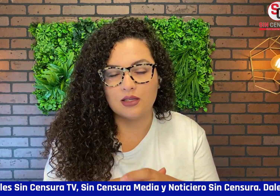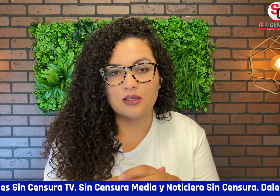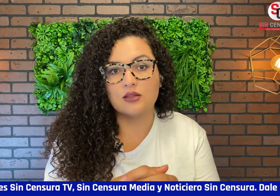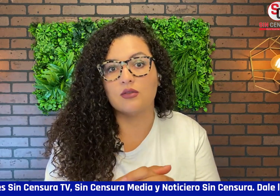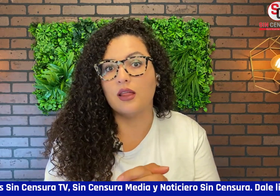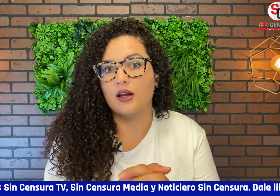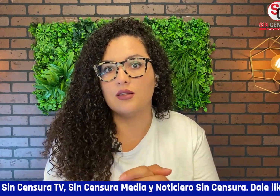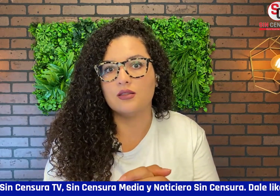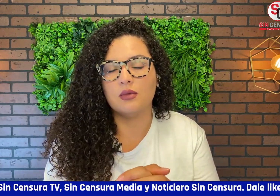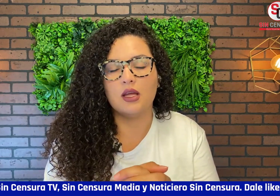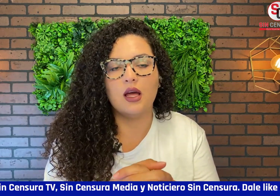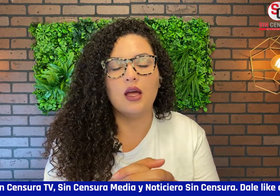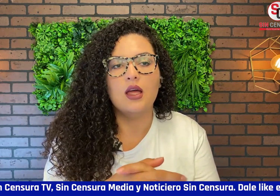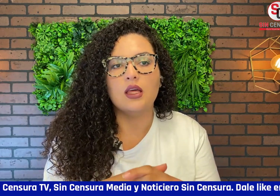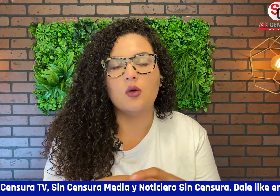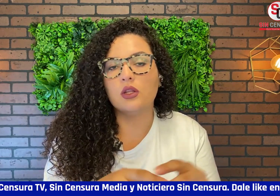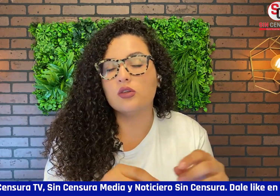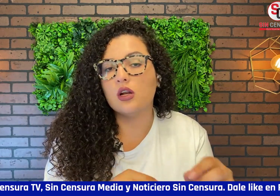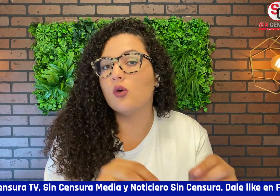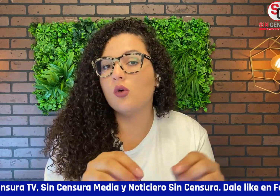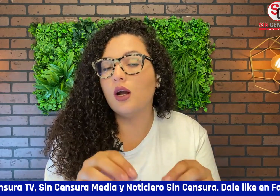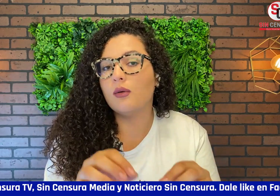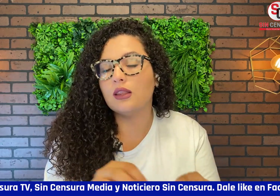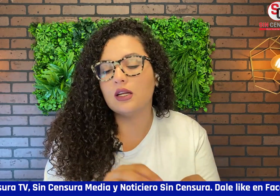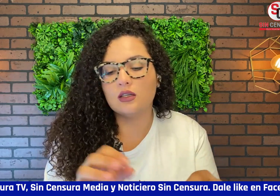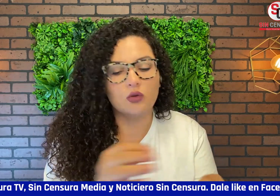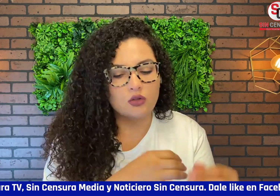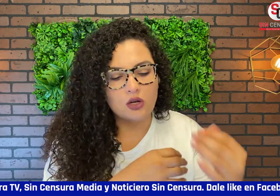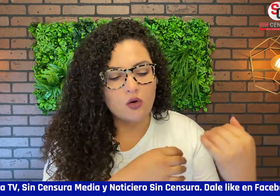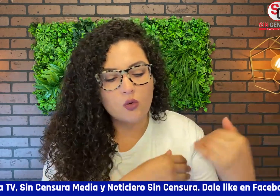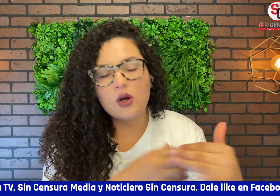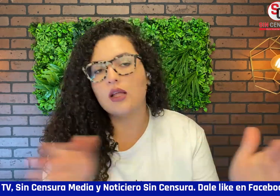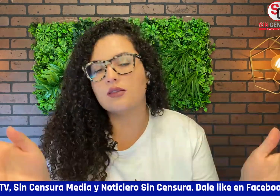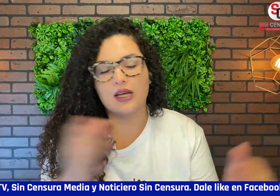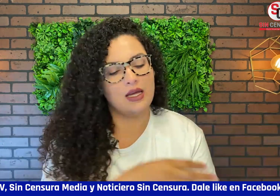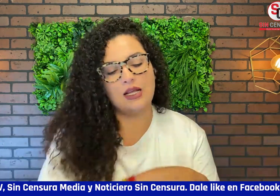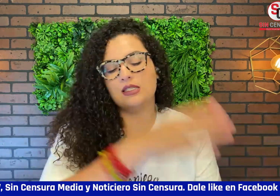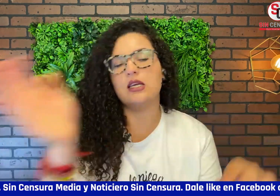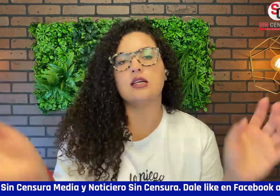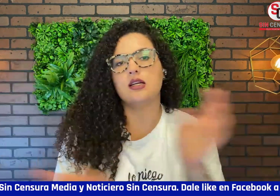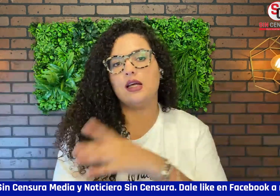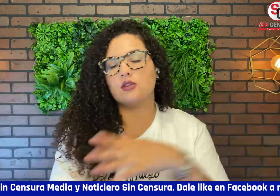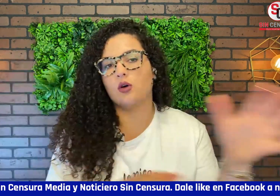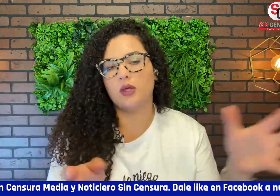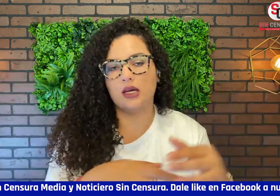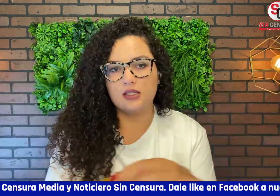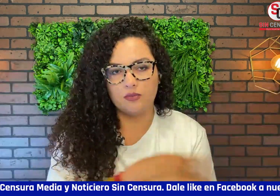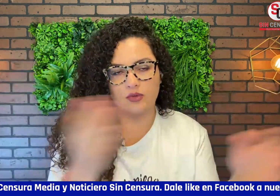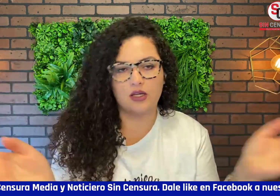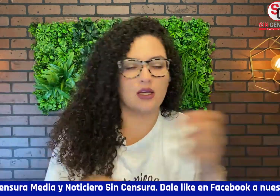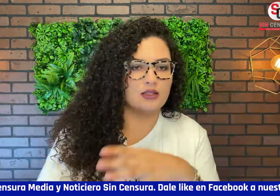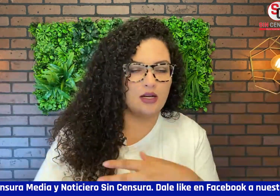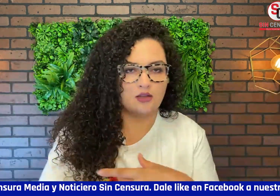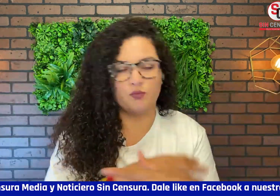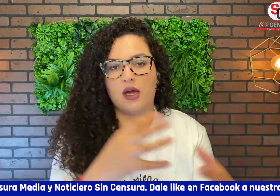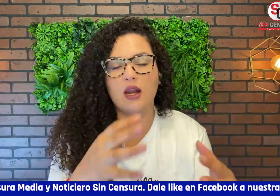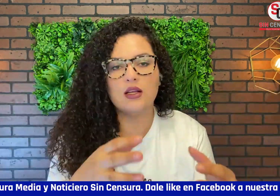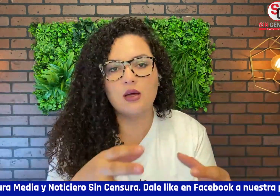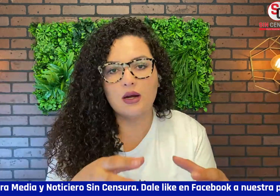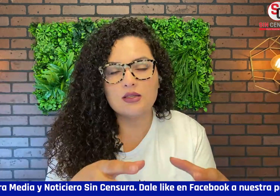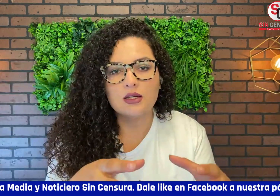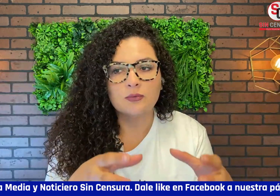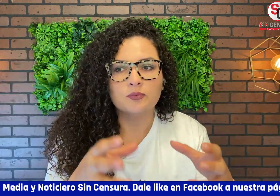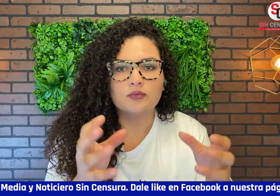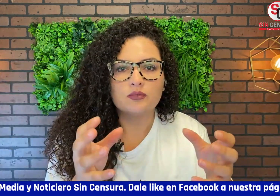las 6 de la mañana, y cuando se le ocurre levantarse, cuando se le ocurre sacar así las cobijas, que se le despegaran